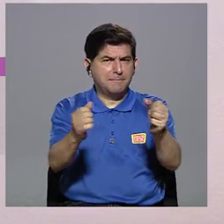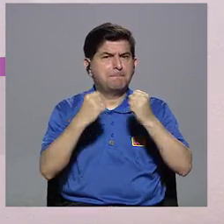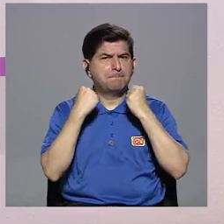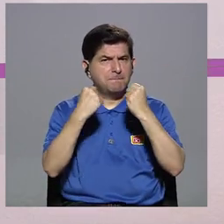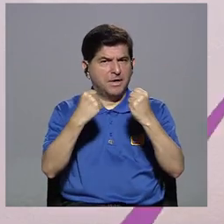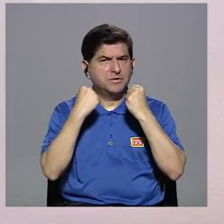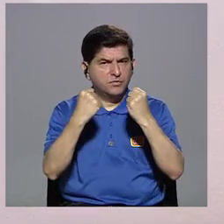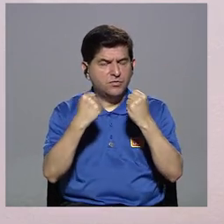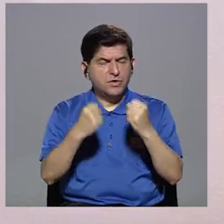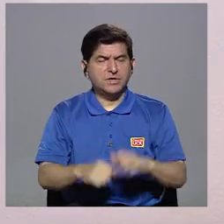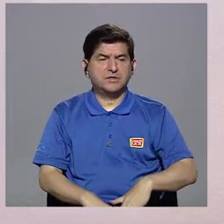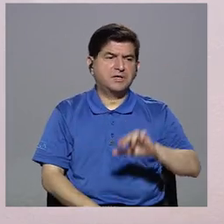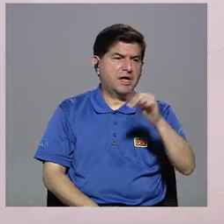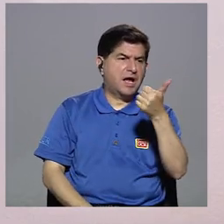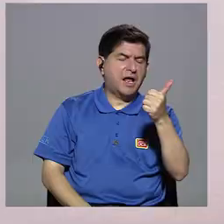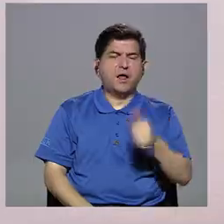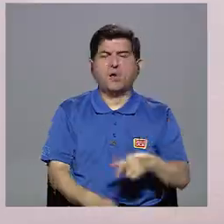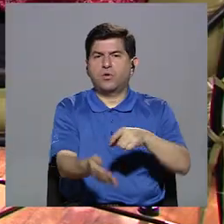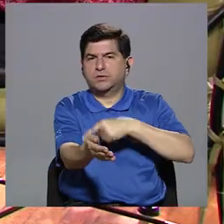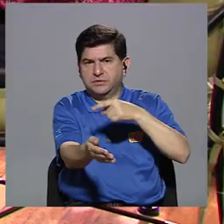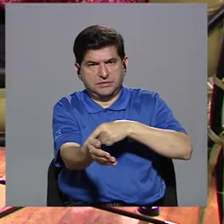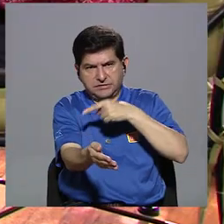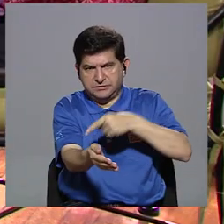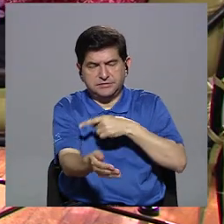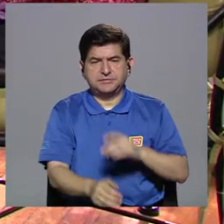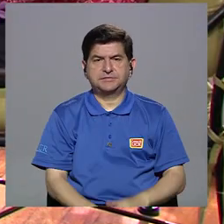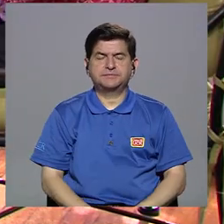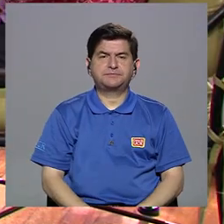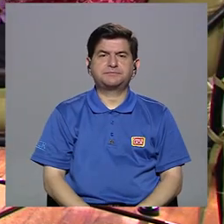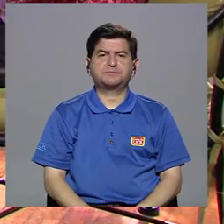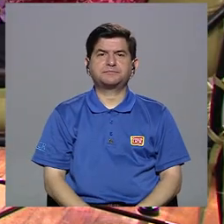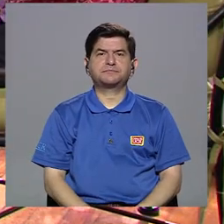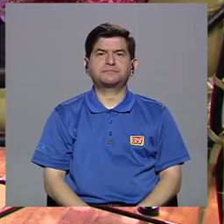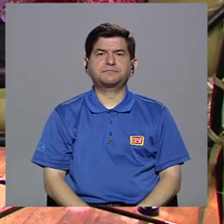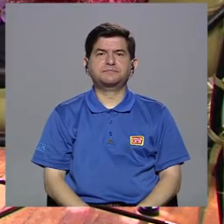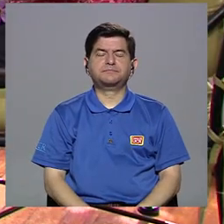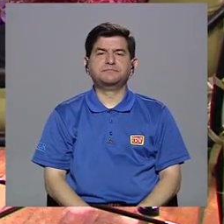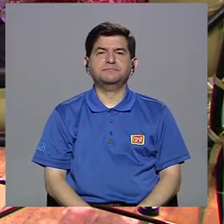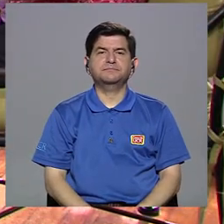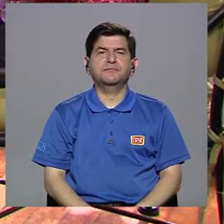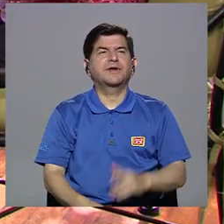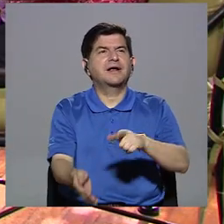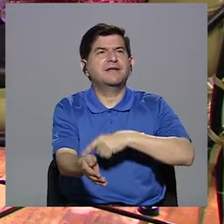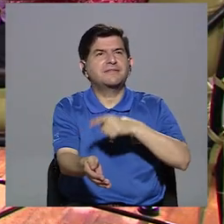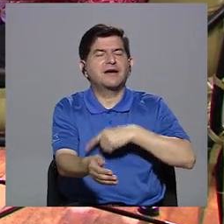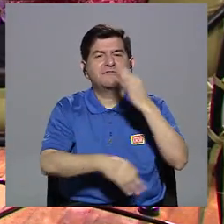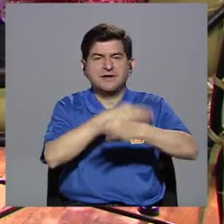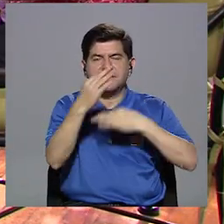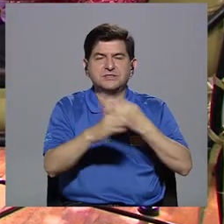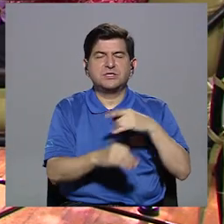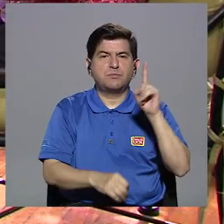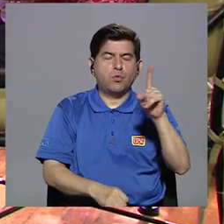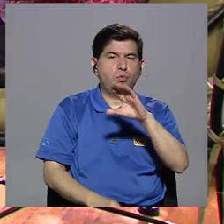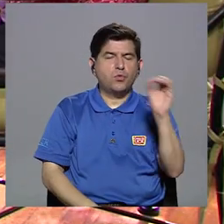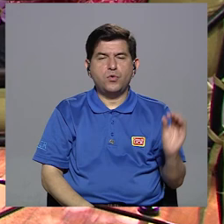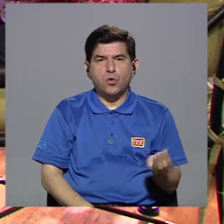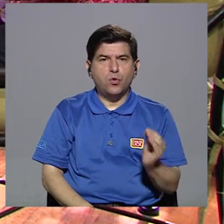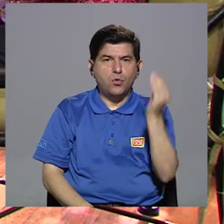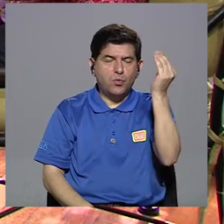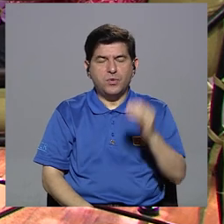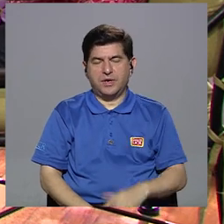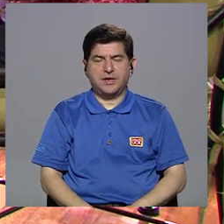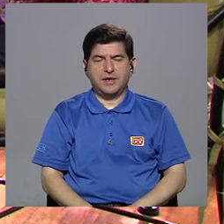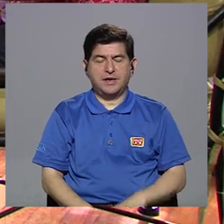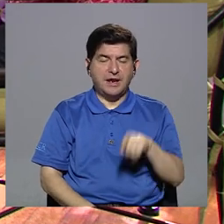fuertemente que la otra diabetes entonces básicamente diabetes tipo 1 o juvenil o